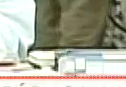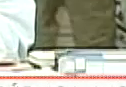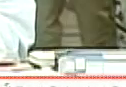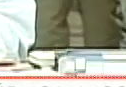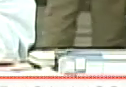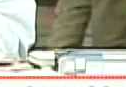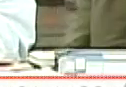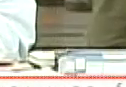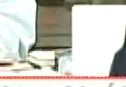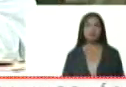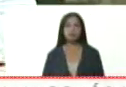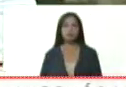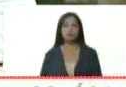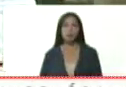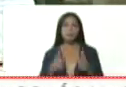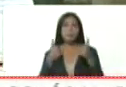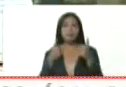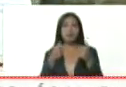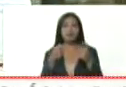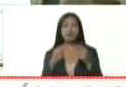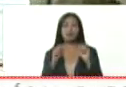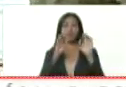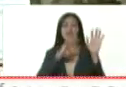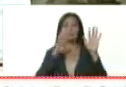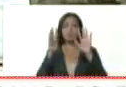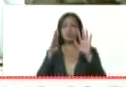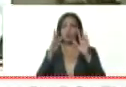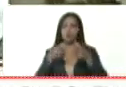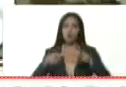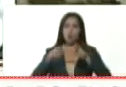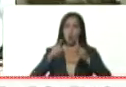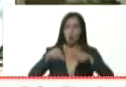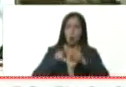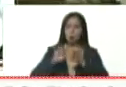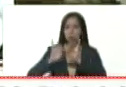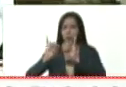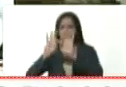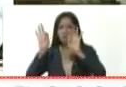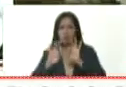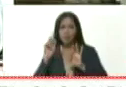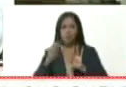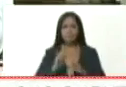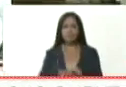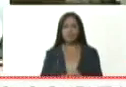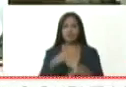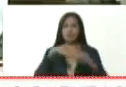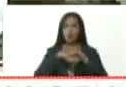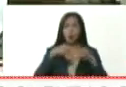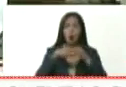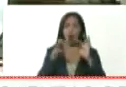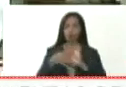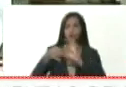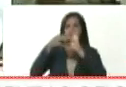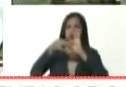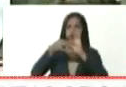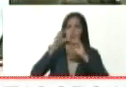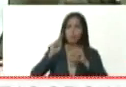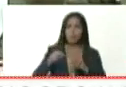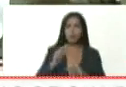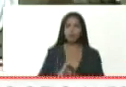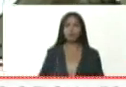complace muy bien 16 plantas como esta de cansado está el articular